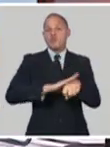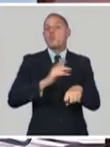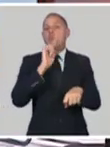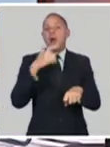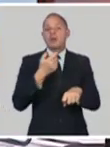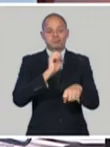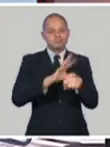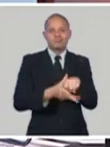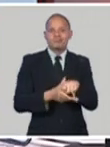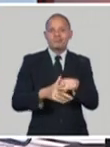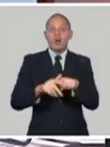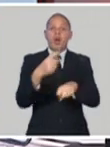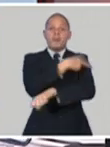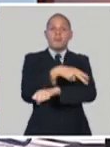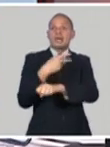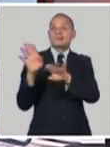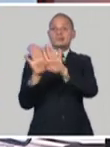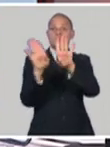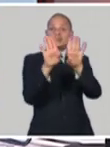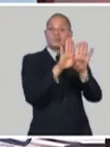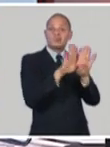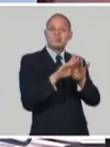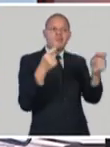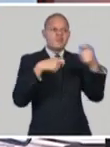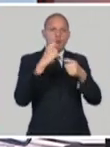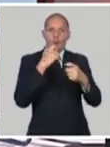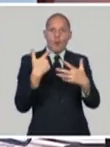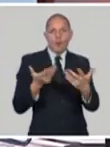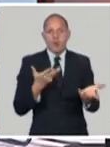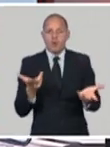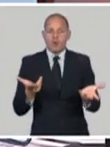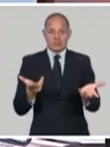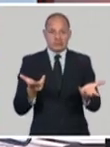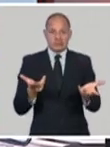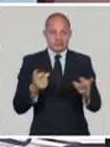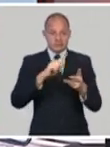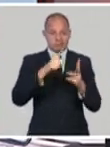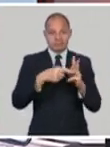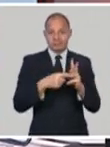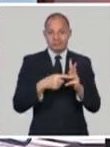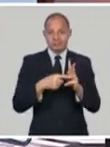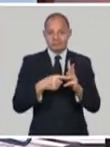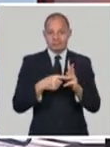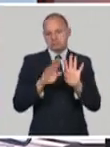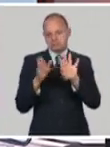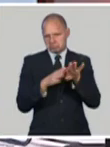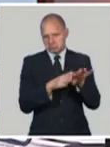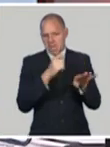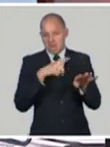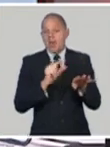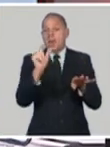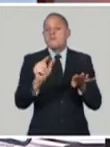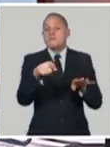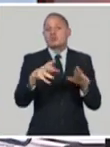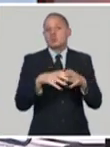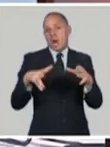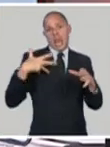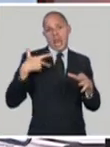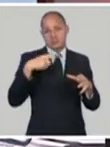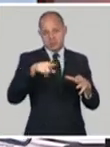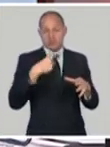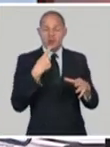muy limitados. Y entonces cuando tú le dices a las personas, es verdad, tú caíste en un grupo de escala relativamente